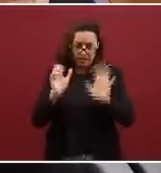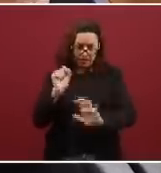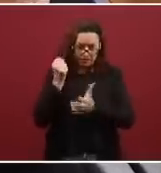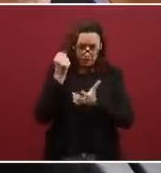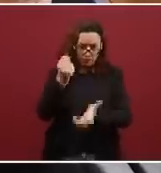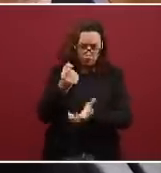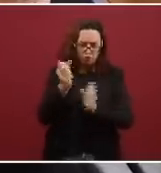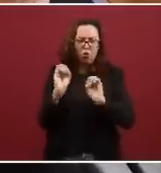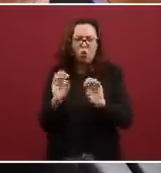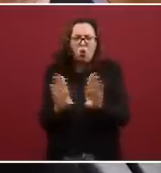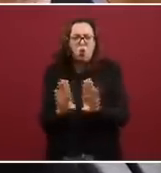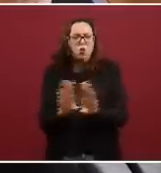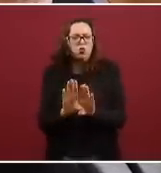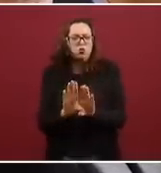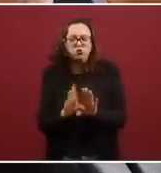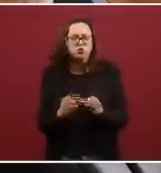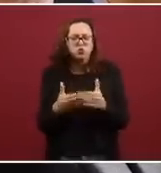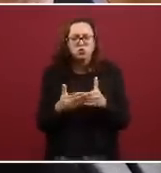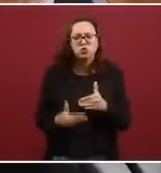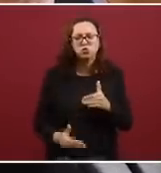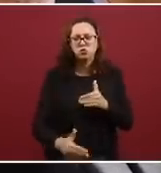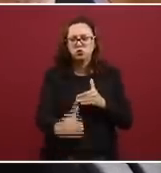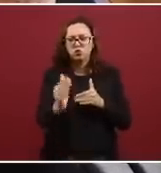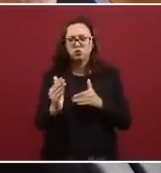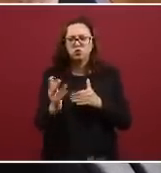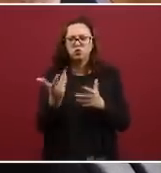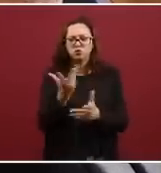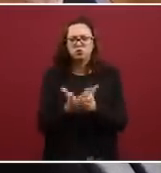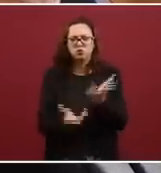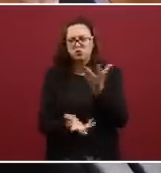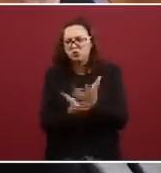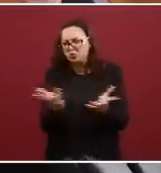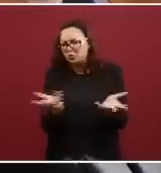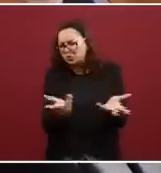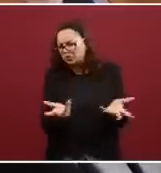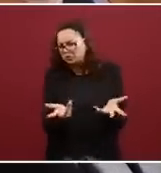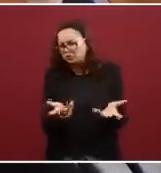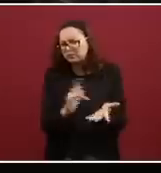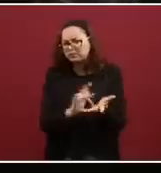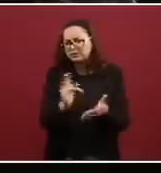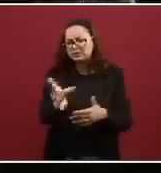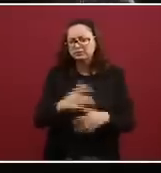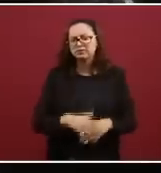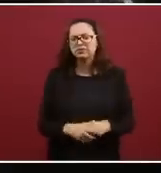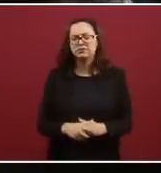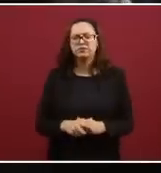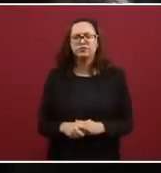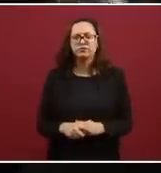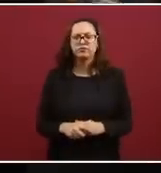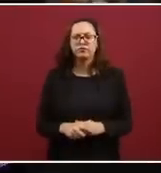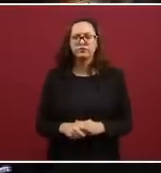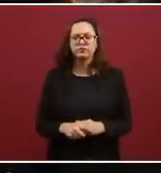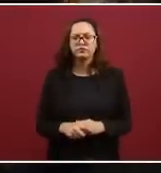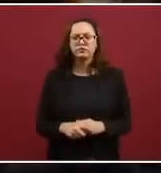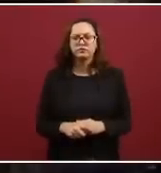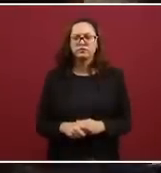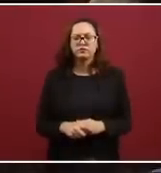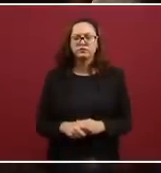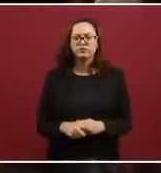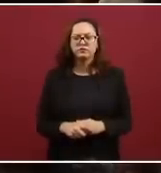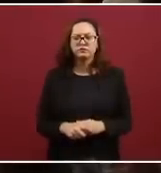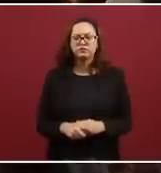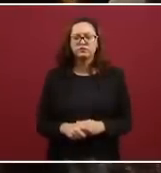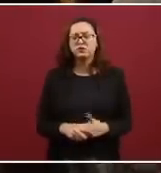con que es que se estarían atendiendo estas acciones gracias son van a ser recursos propios nosotros le pedimos